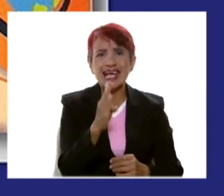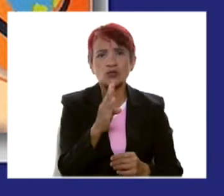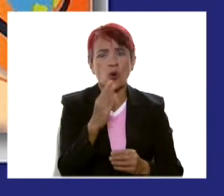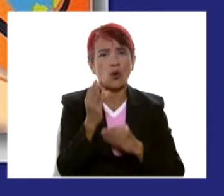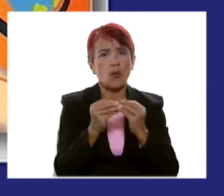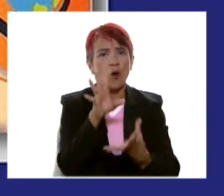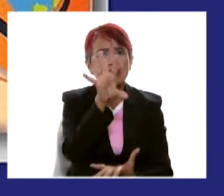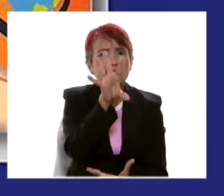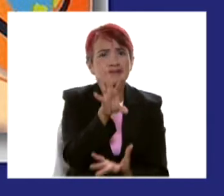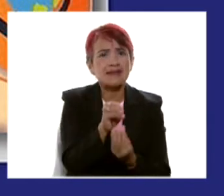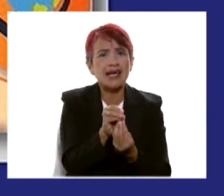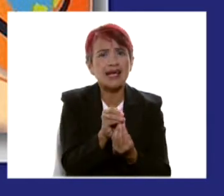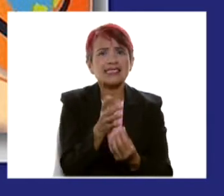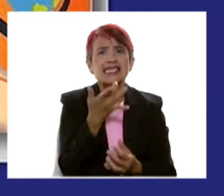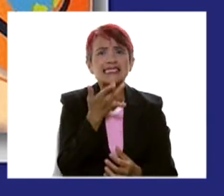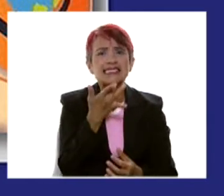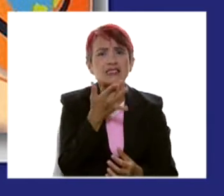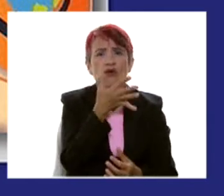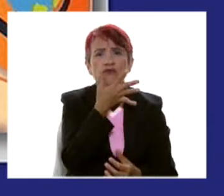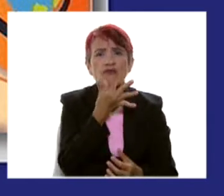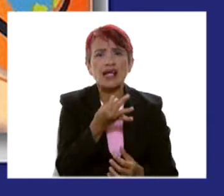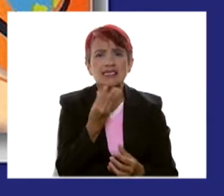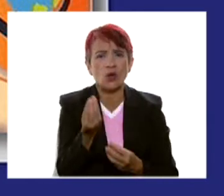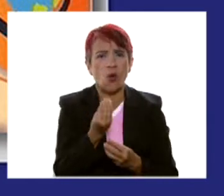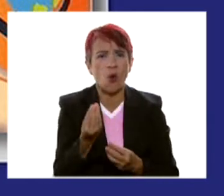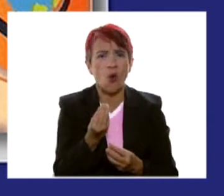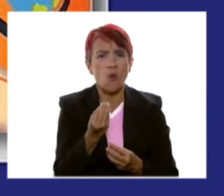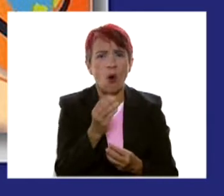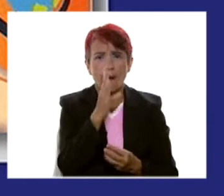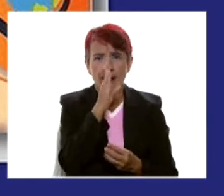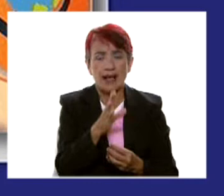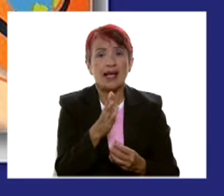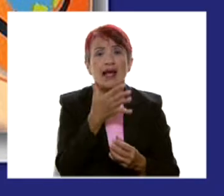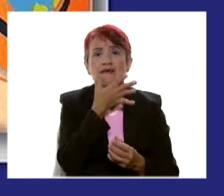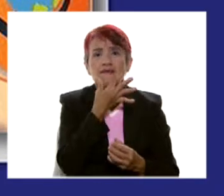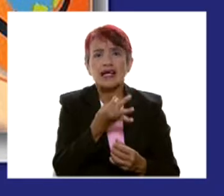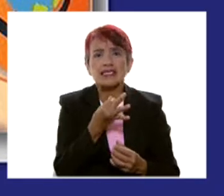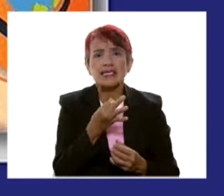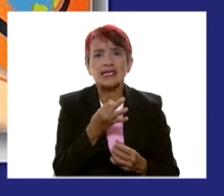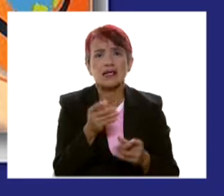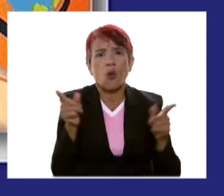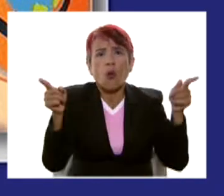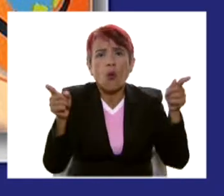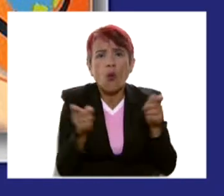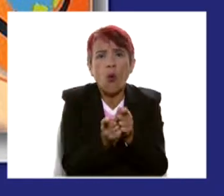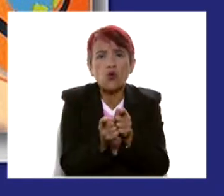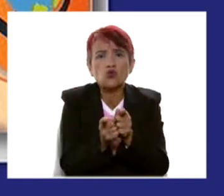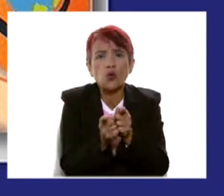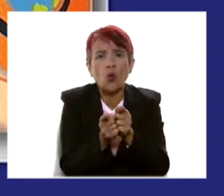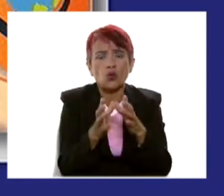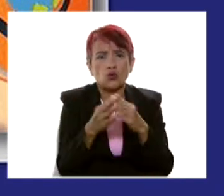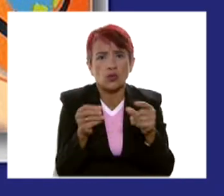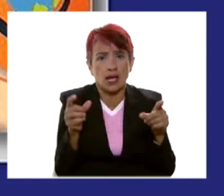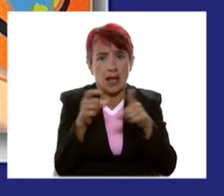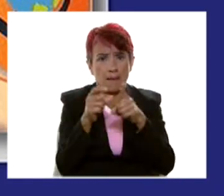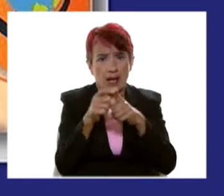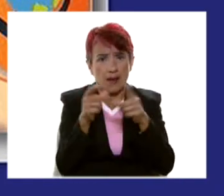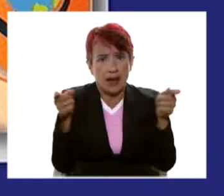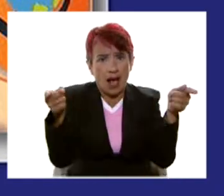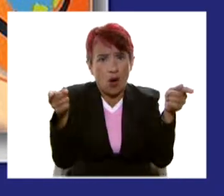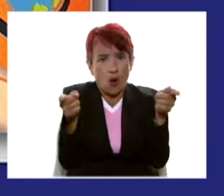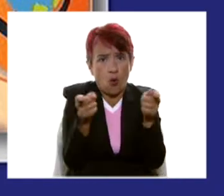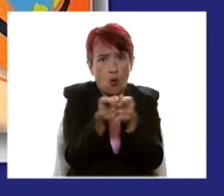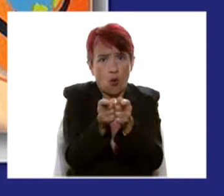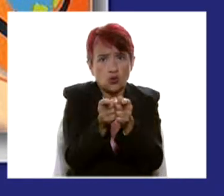que este tipo de texto periodístico, el relato debe ser conciso, preciso y lo más breve posible. Las frases deben ser cortas de